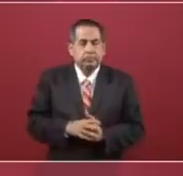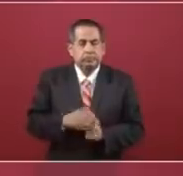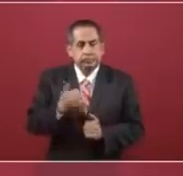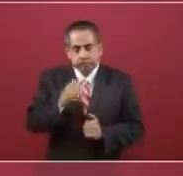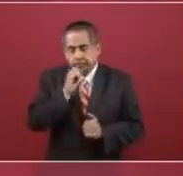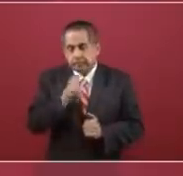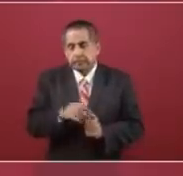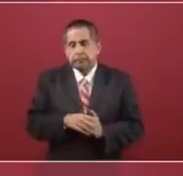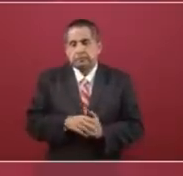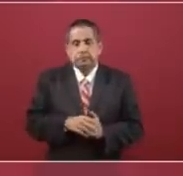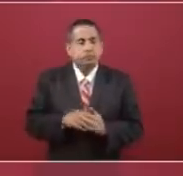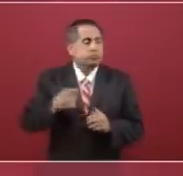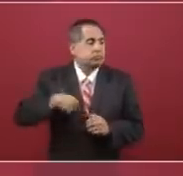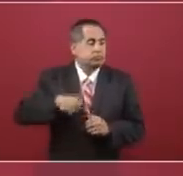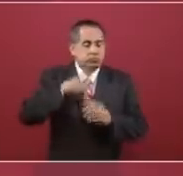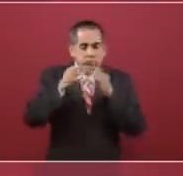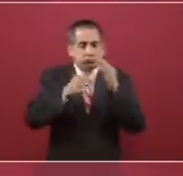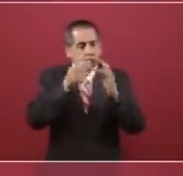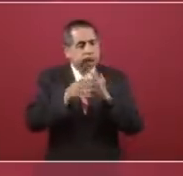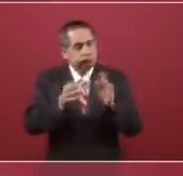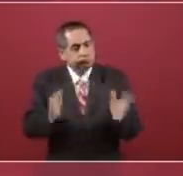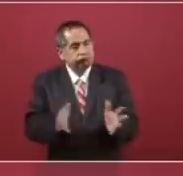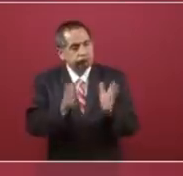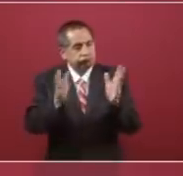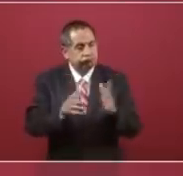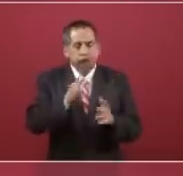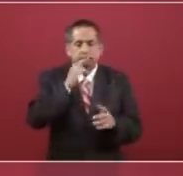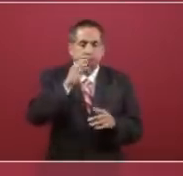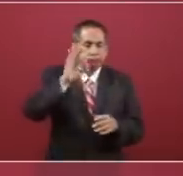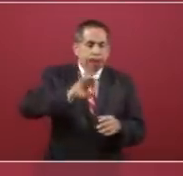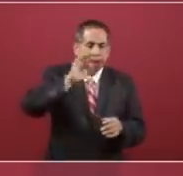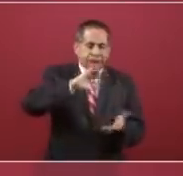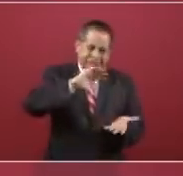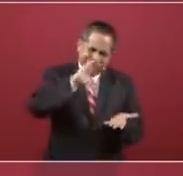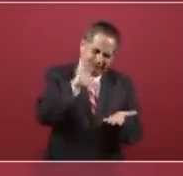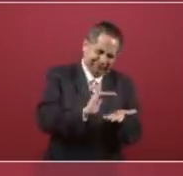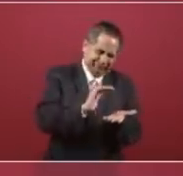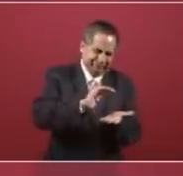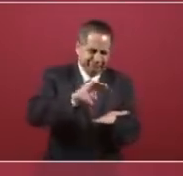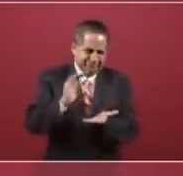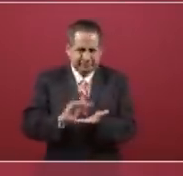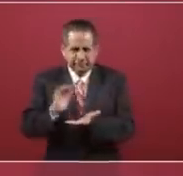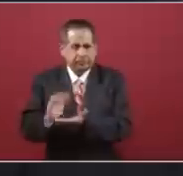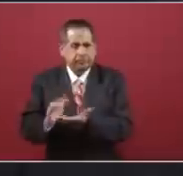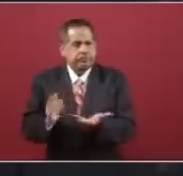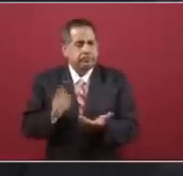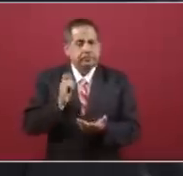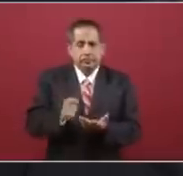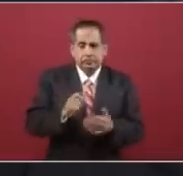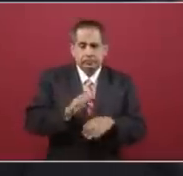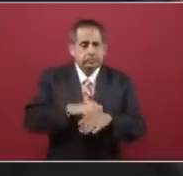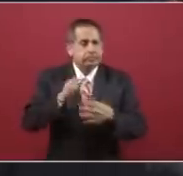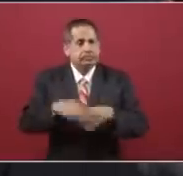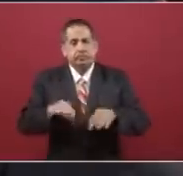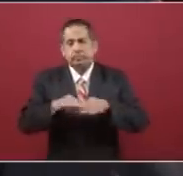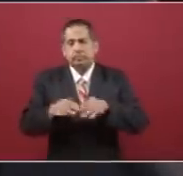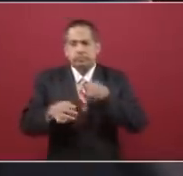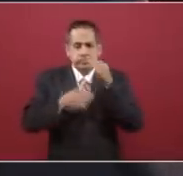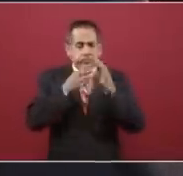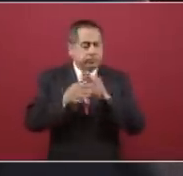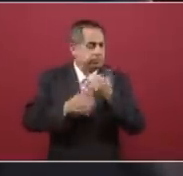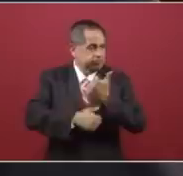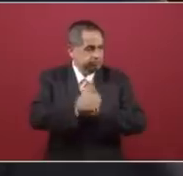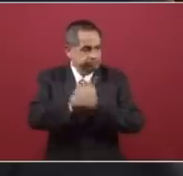Y también nosotros promoverlo, que haya más, eh,